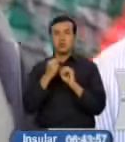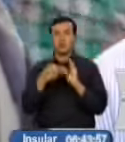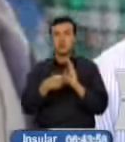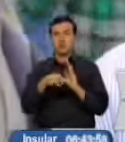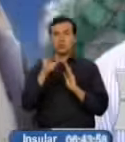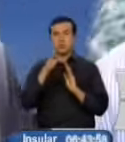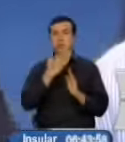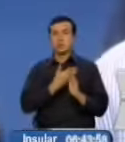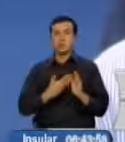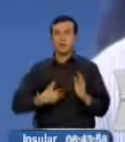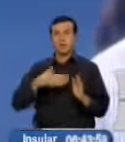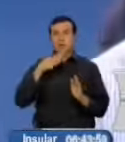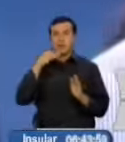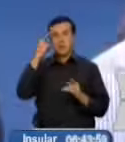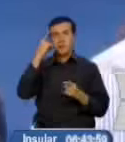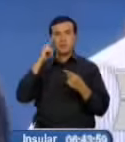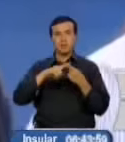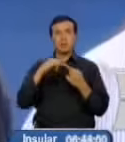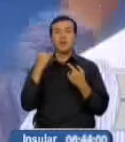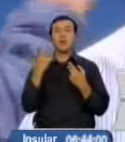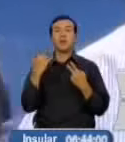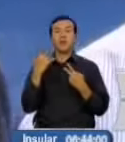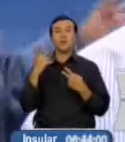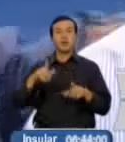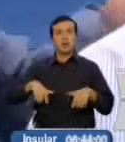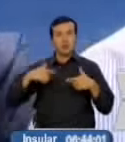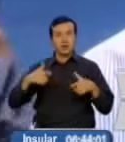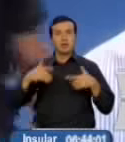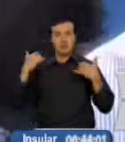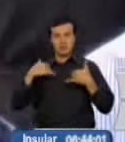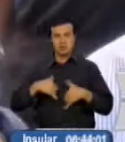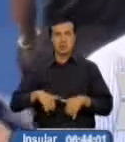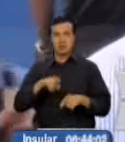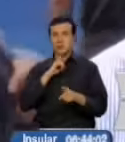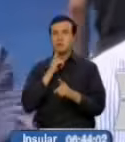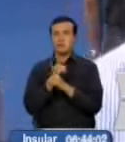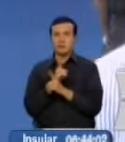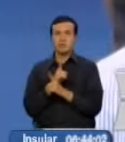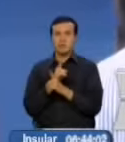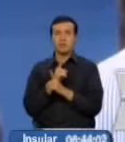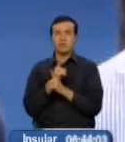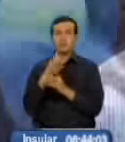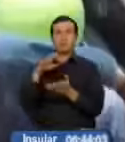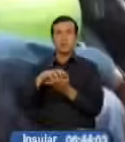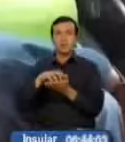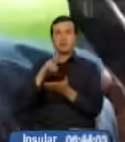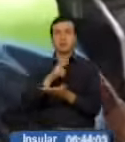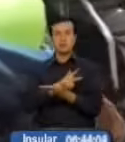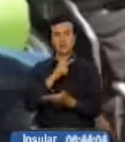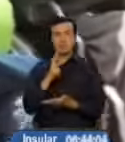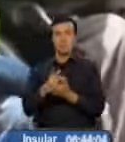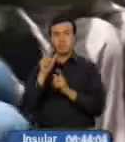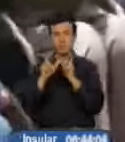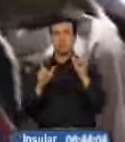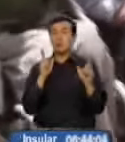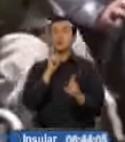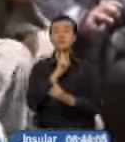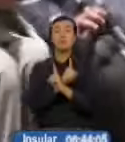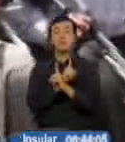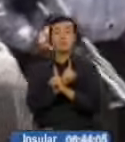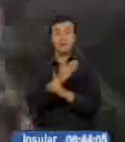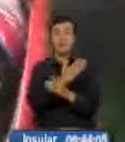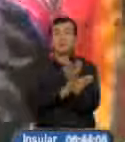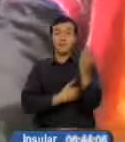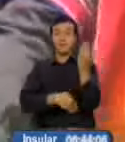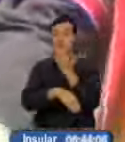a Rafael Correa y hoy a Lenín Moreno continúa firmemente en la provincia de Chimborazo. Personas con discapacidad